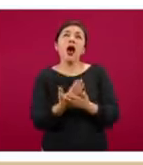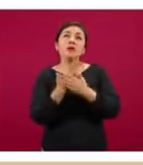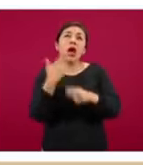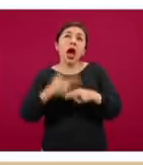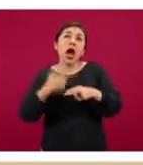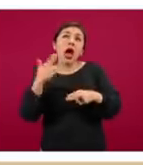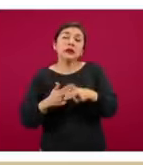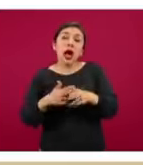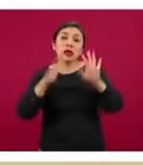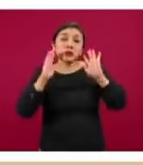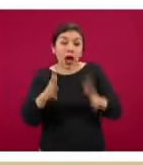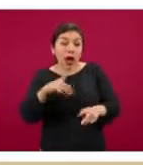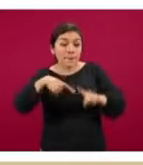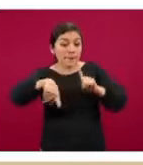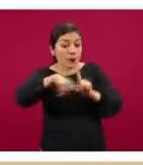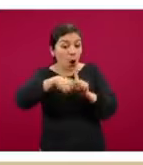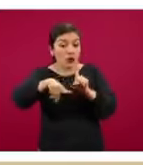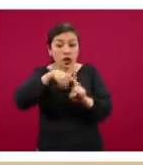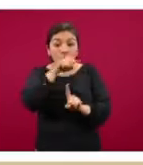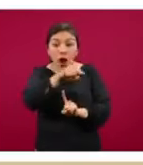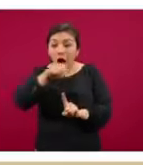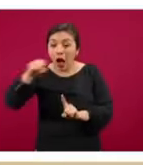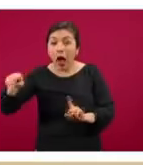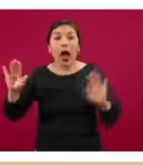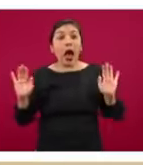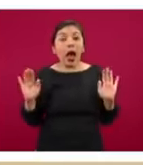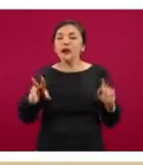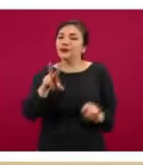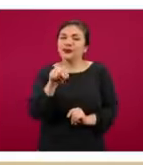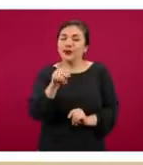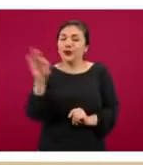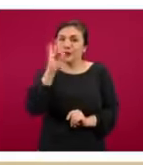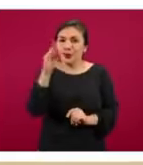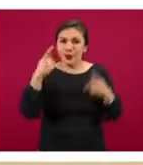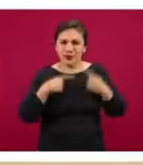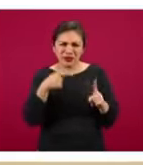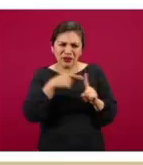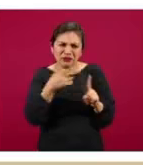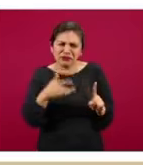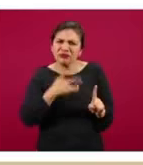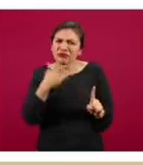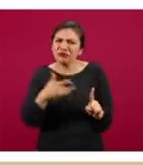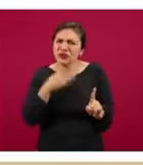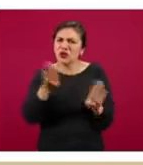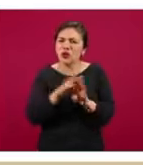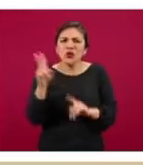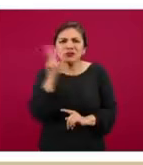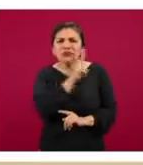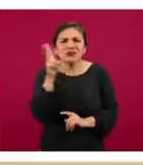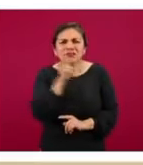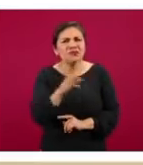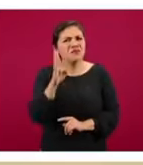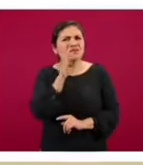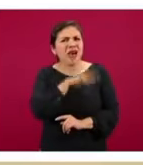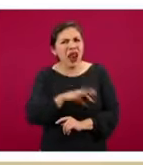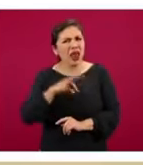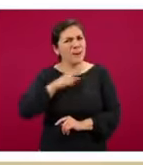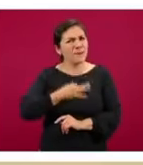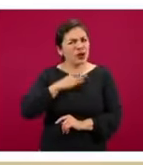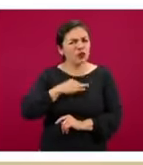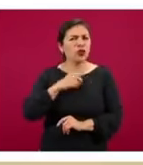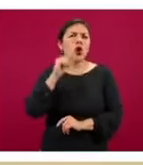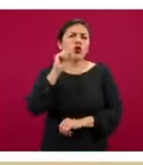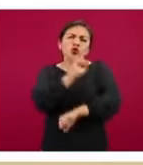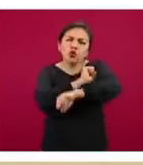tener casos confirmados integrando un brote. Desde que una persona presenta enfermedad respiratoria viral, sea leve o